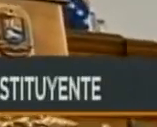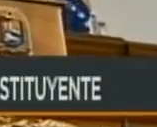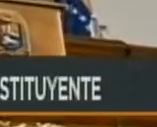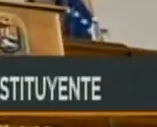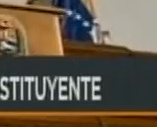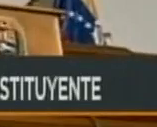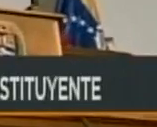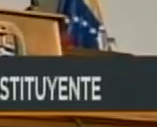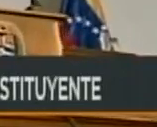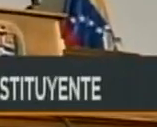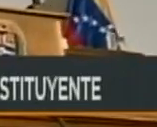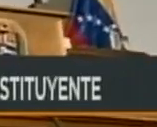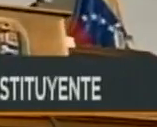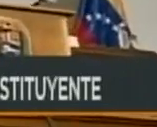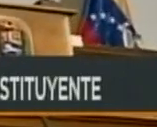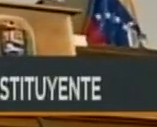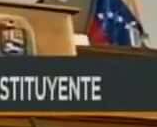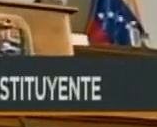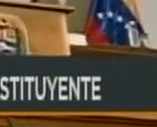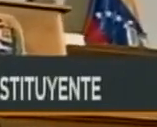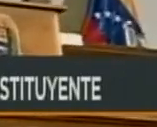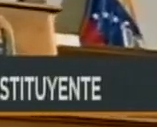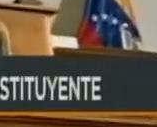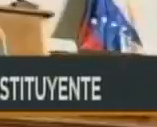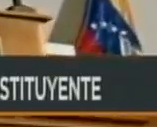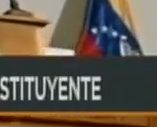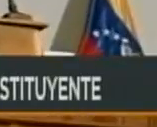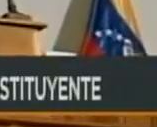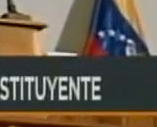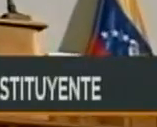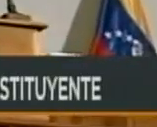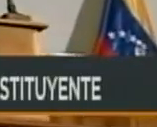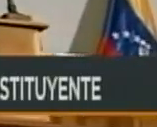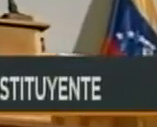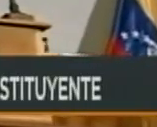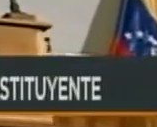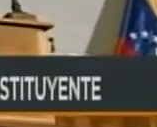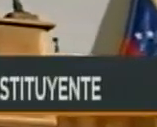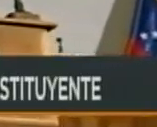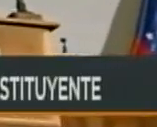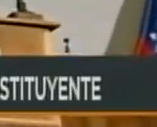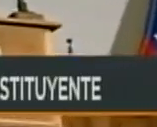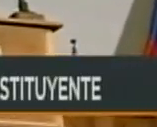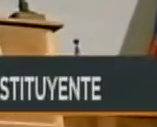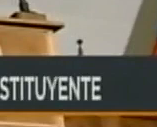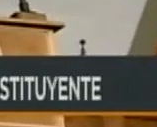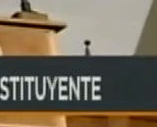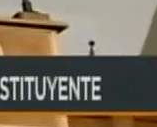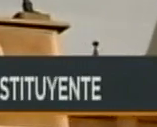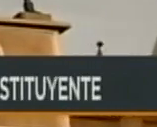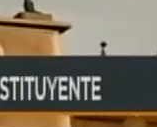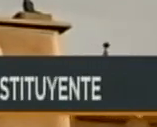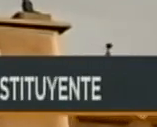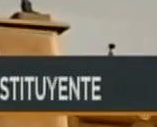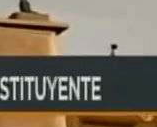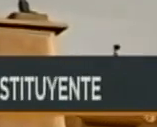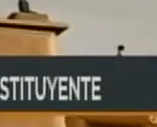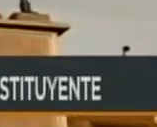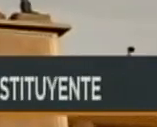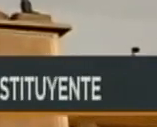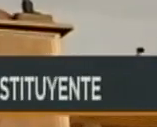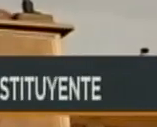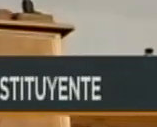Nacional como otra patria bolivariana y maltiana.